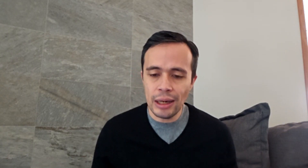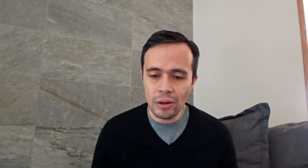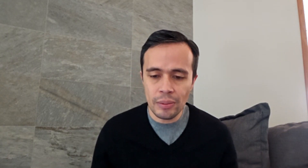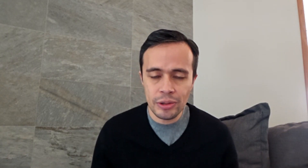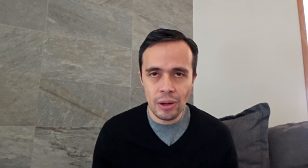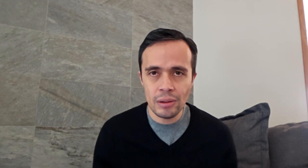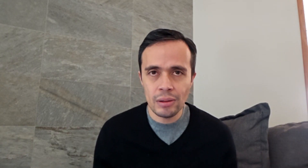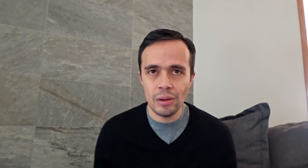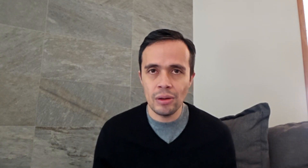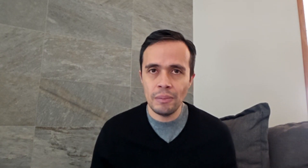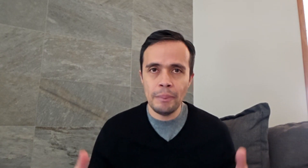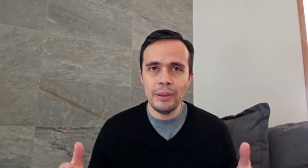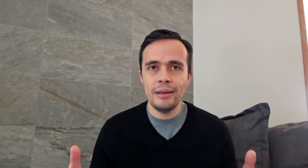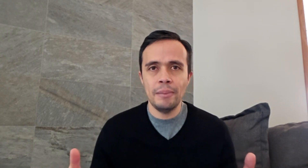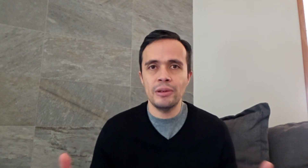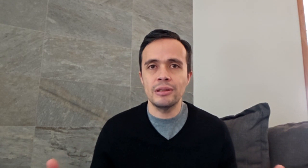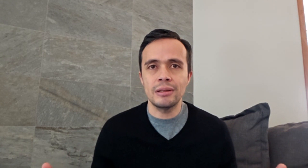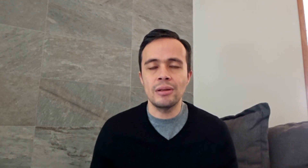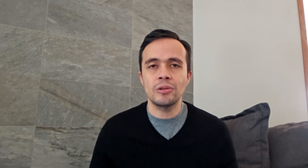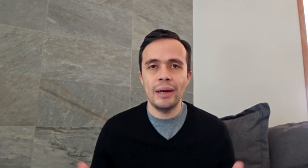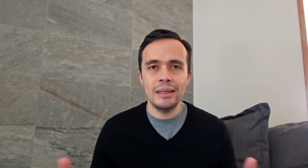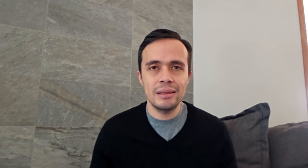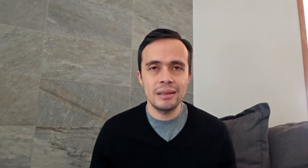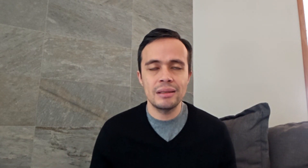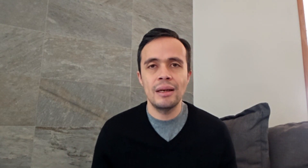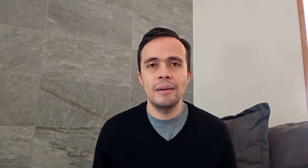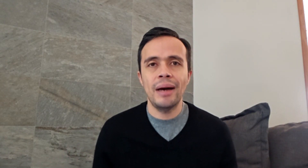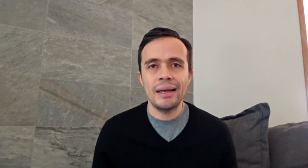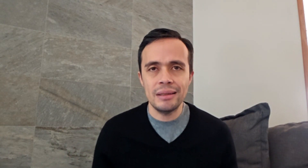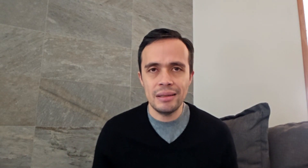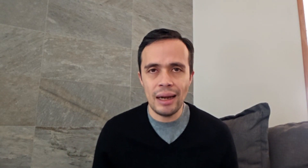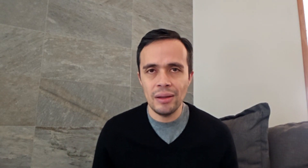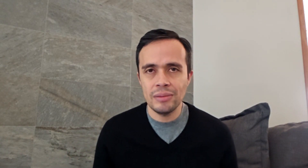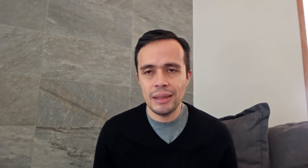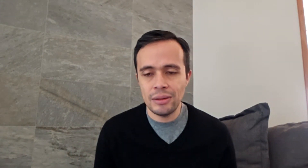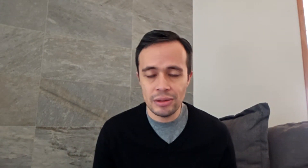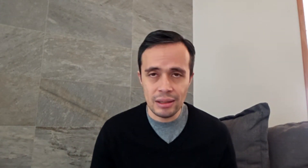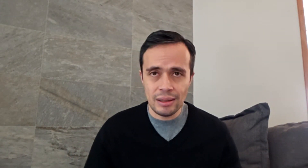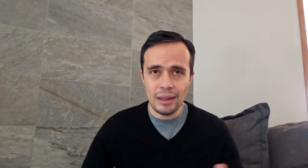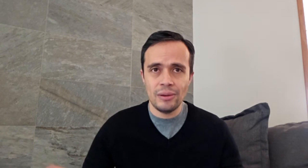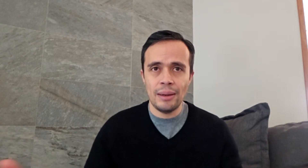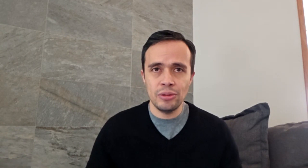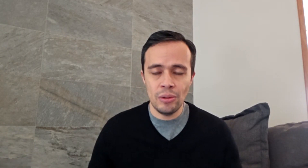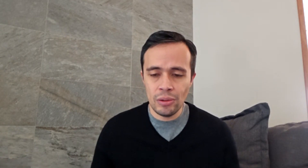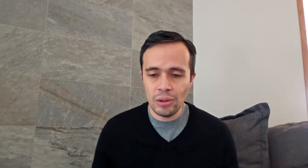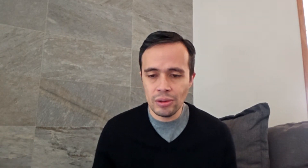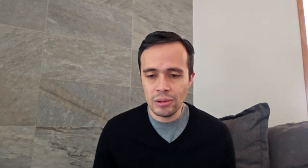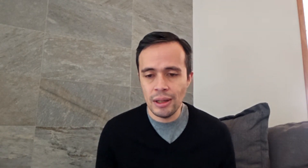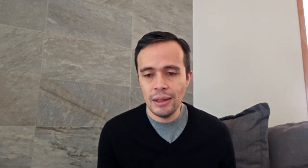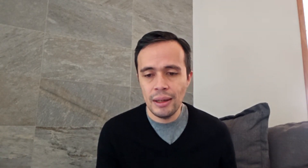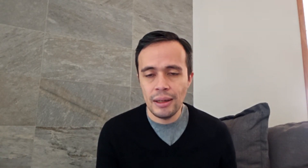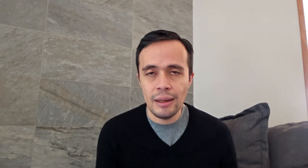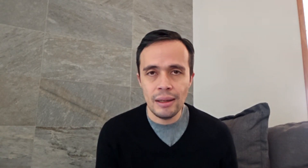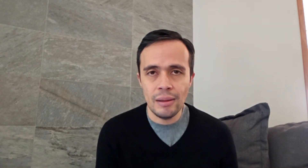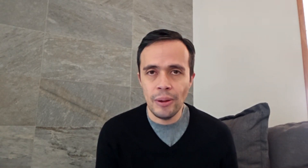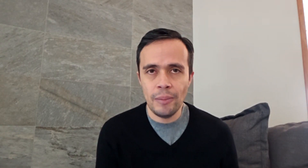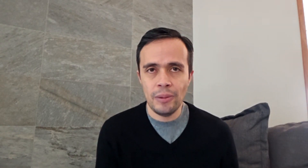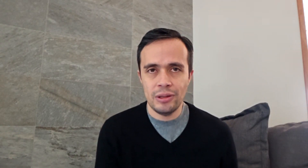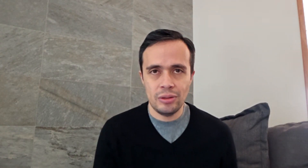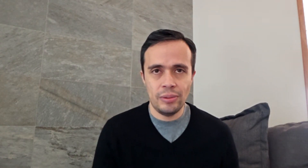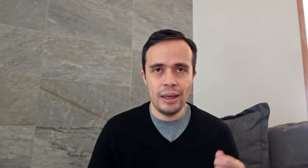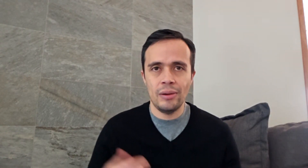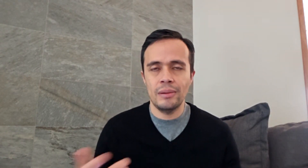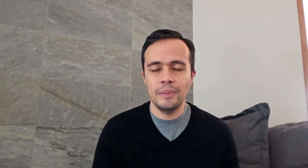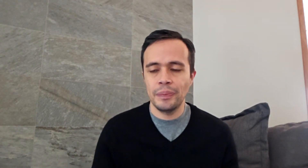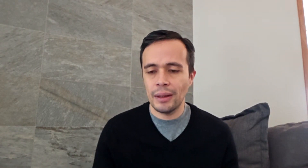es mucha corrupción. Con Norma Piña, pues los jueces, magistrados, ministros se sintieron absolutos y bueno,